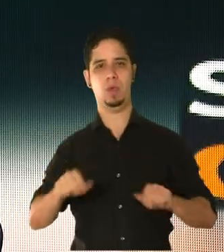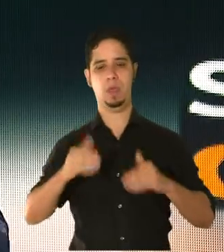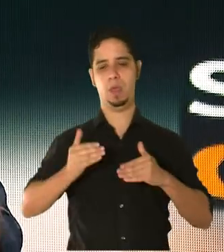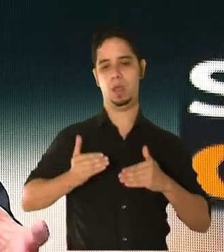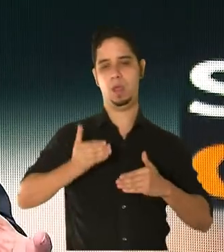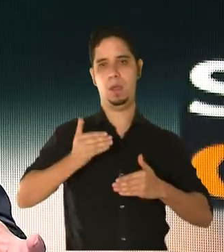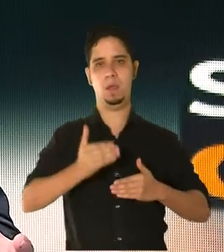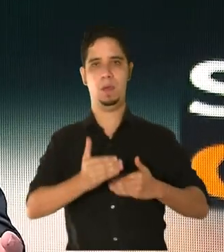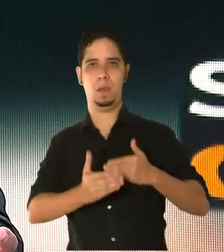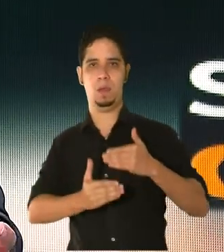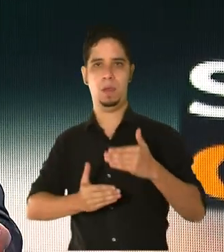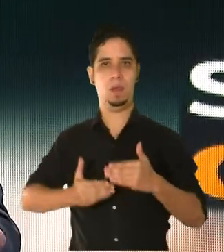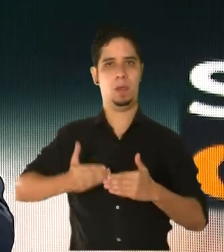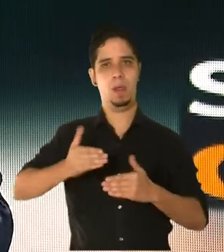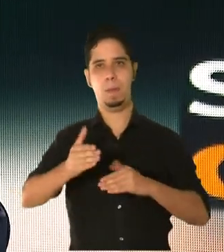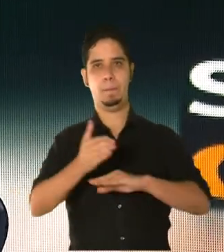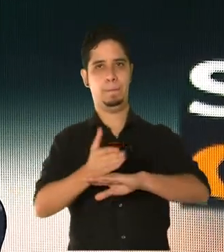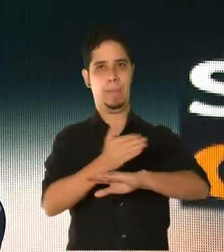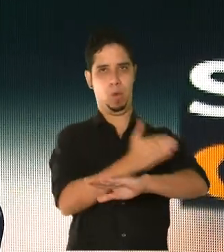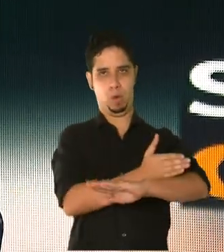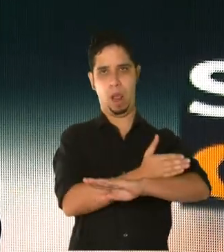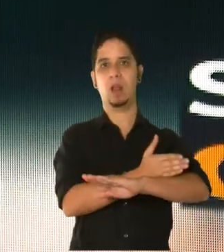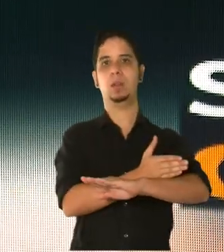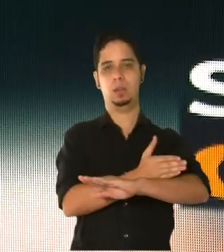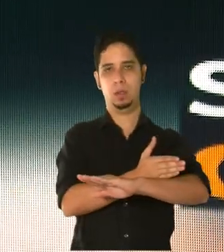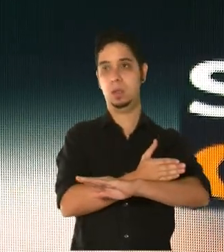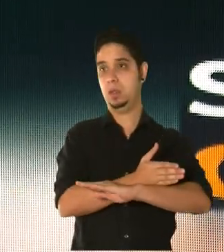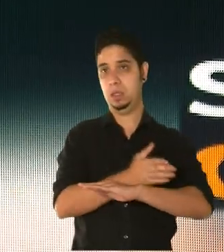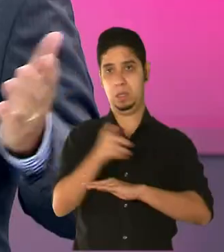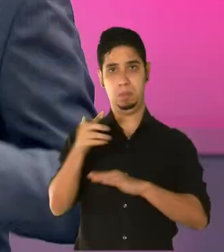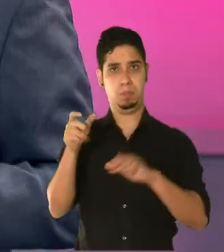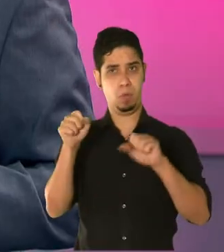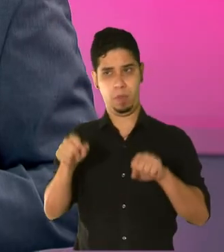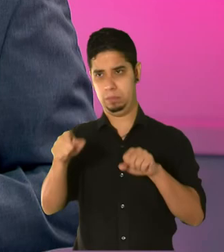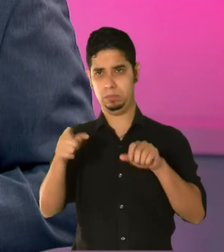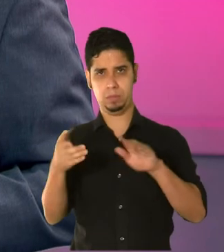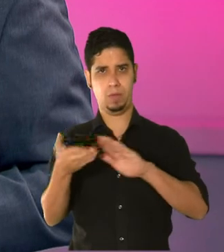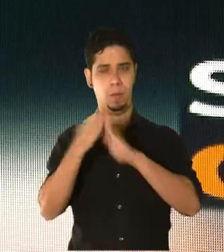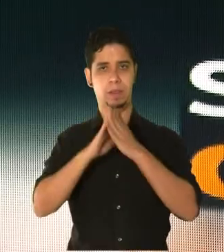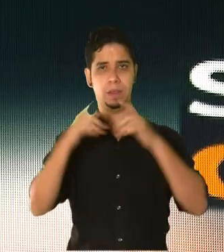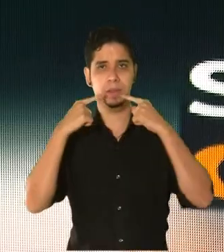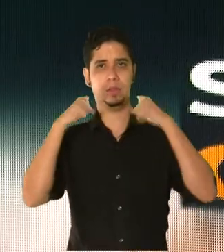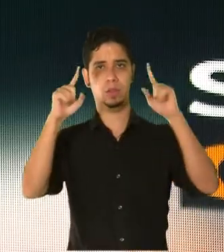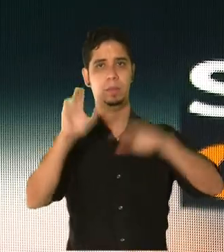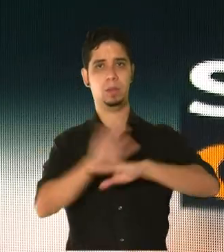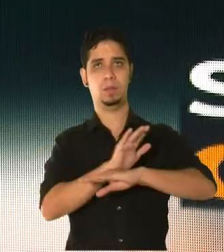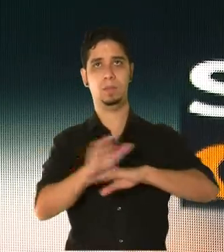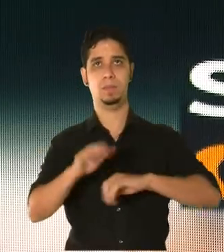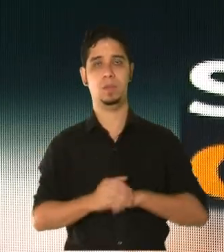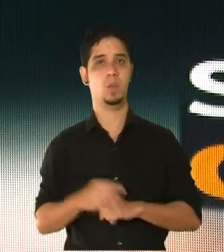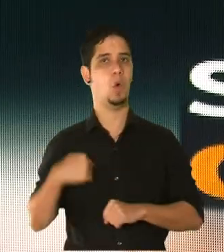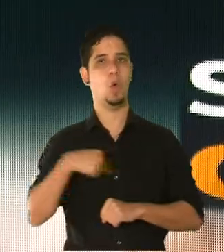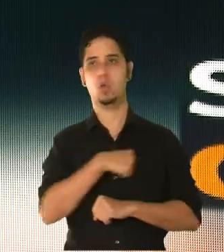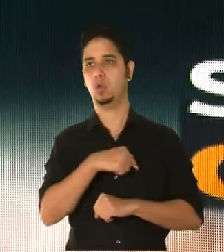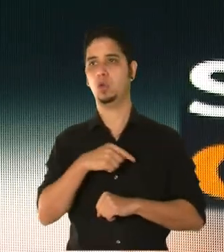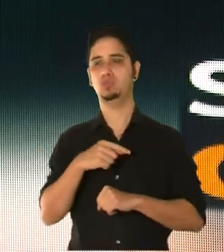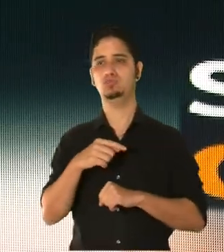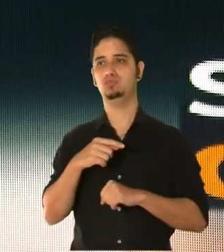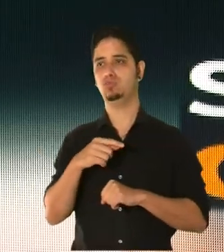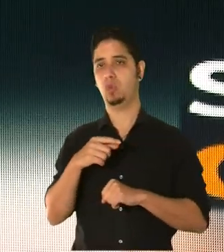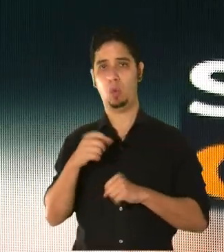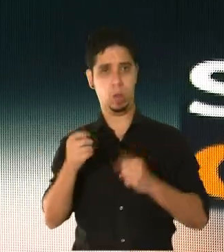sólo tener el financiamiento sino capacitación para poder ser exitoso en el negocio a cuántos comercios ustedes representan otros que presentan ahora mismo 400